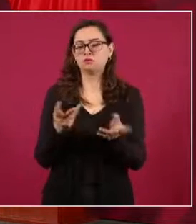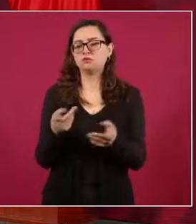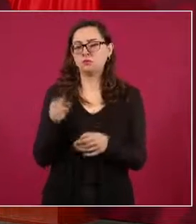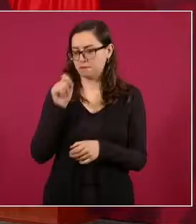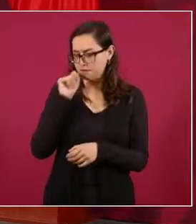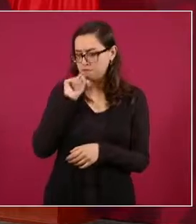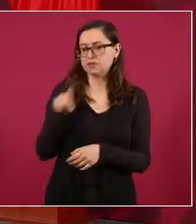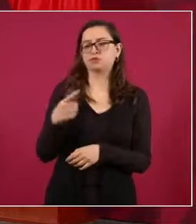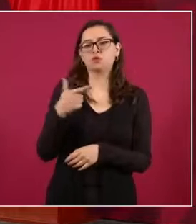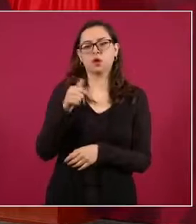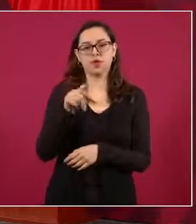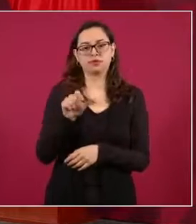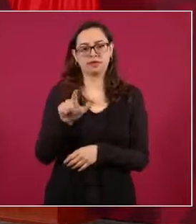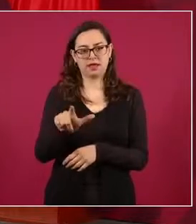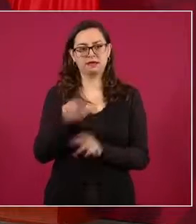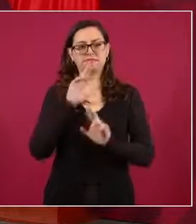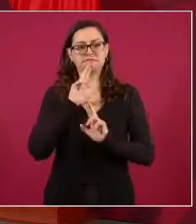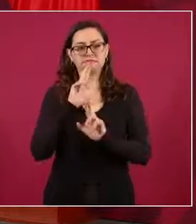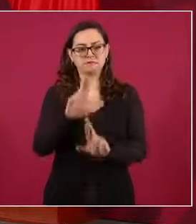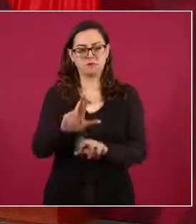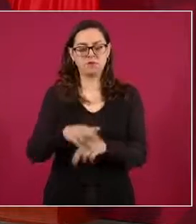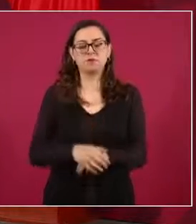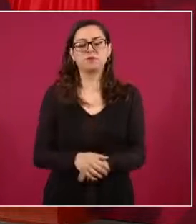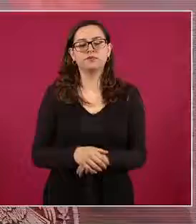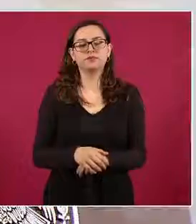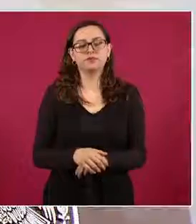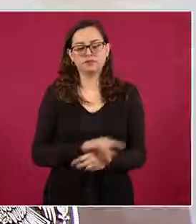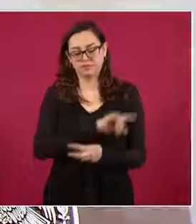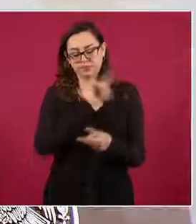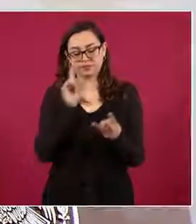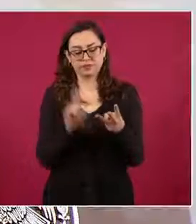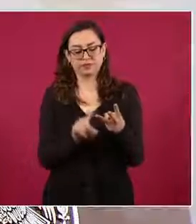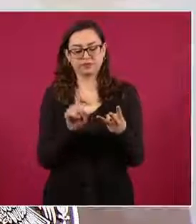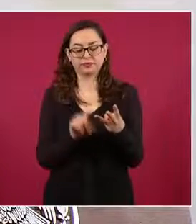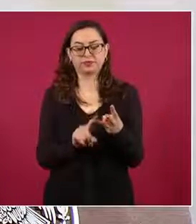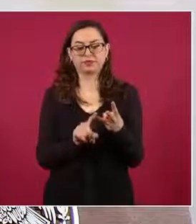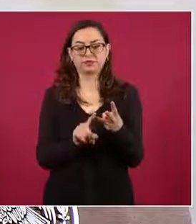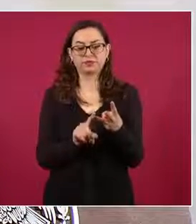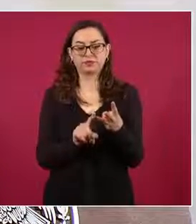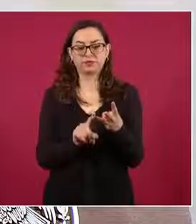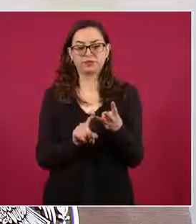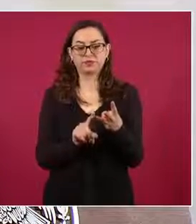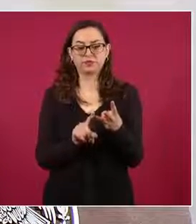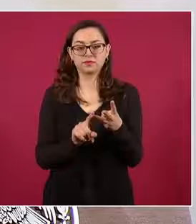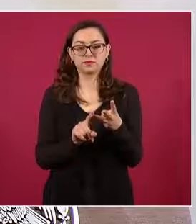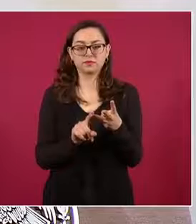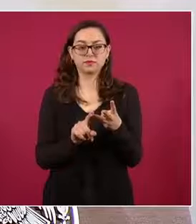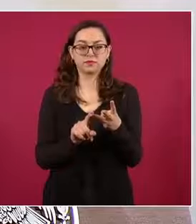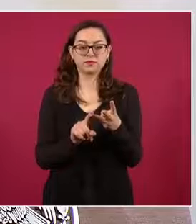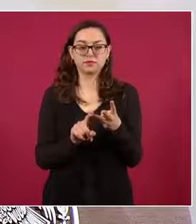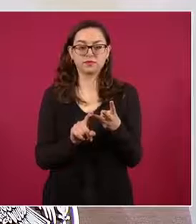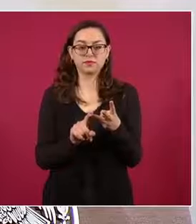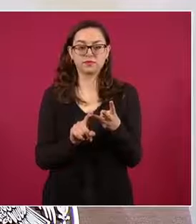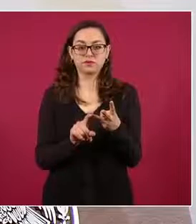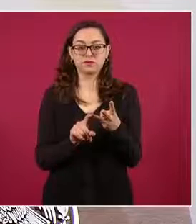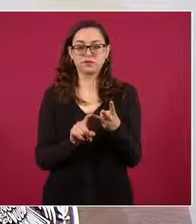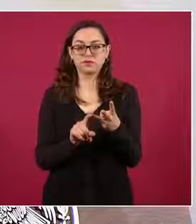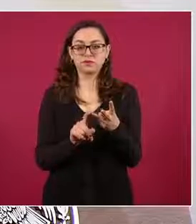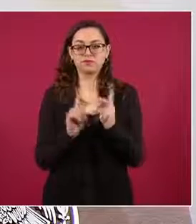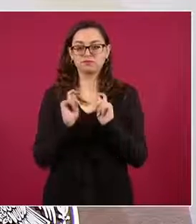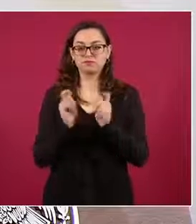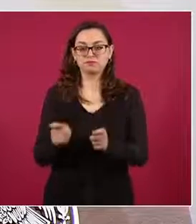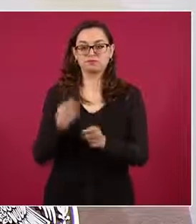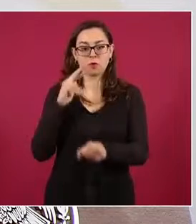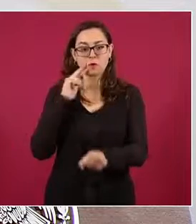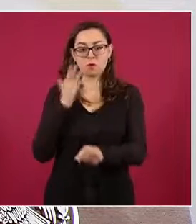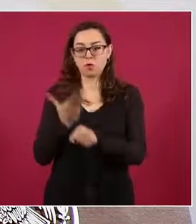sectorial. Y en el segundo punto, también ya señalado por el señor presidente, pues la principal encargo que